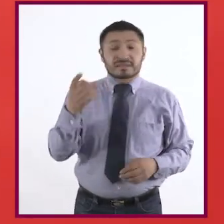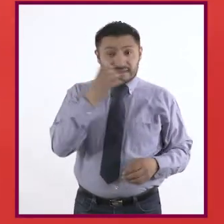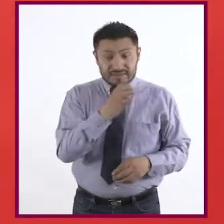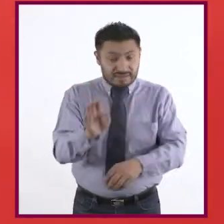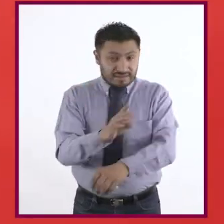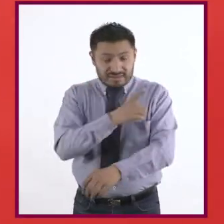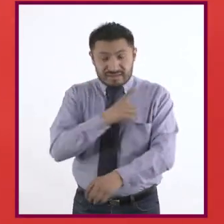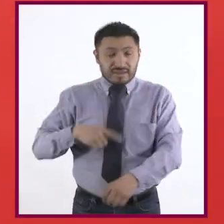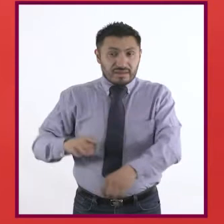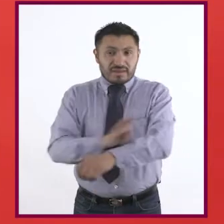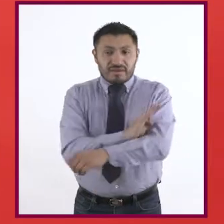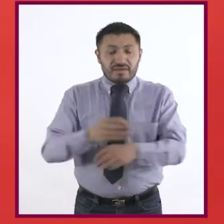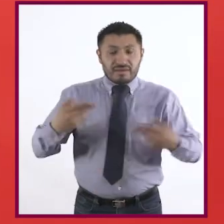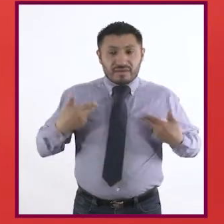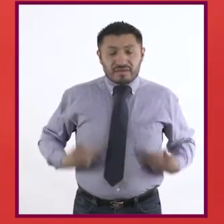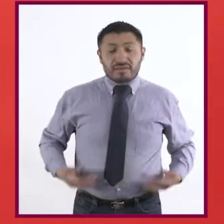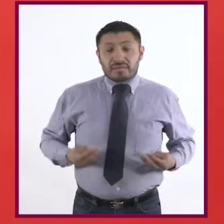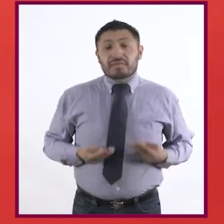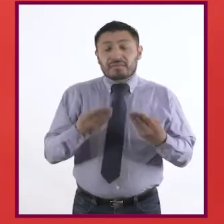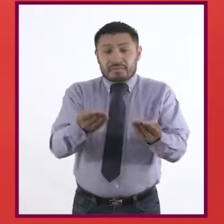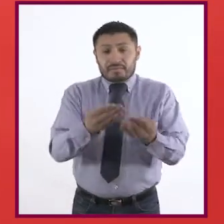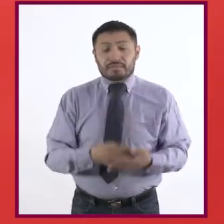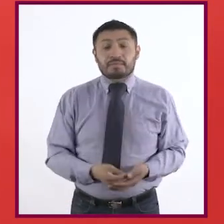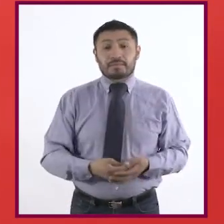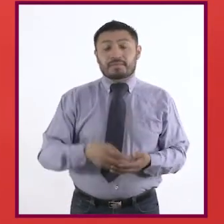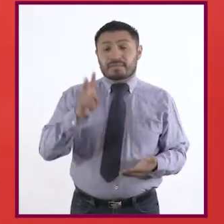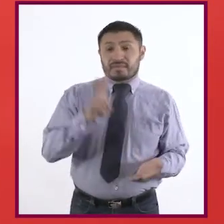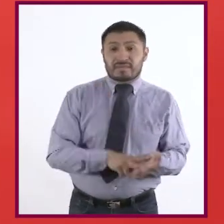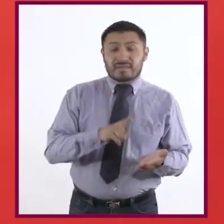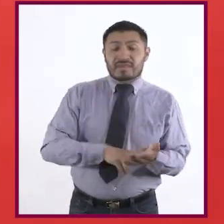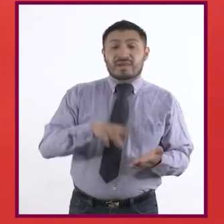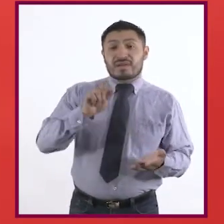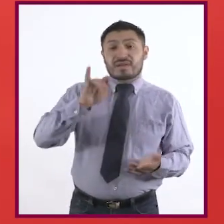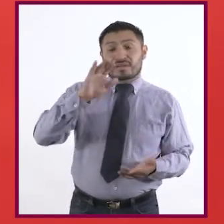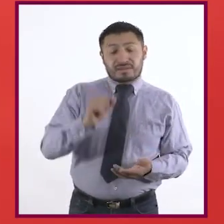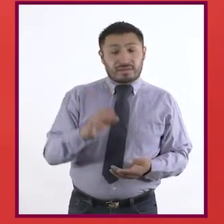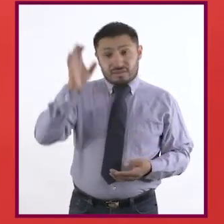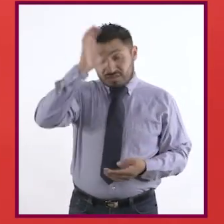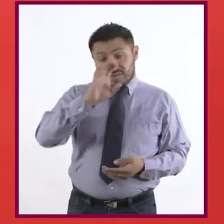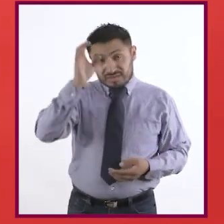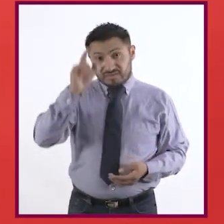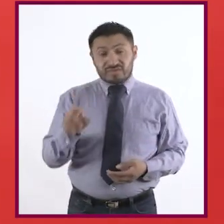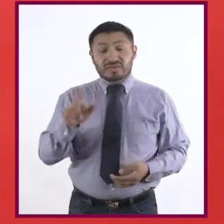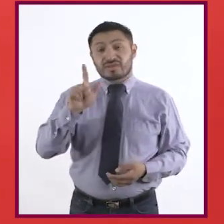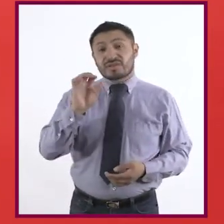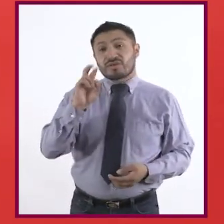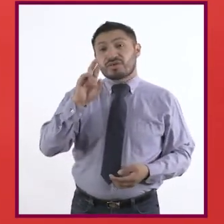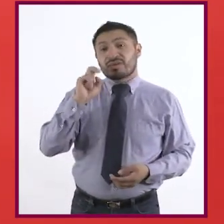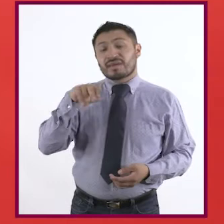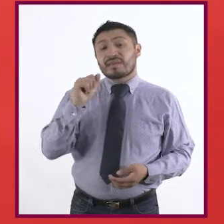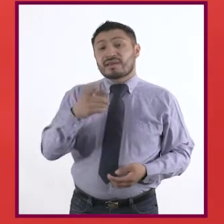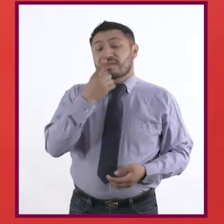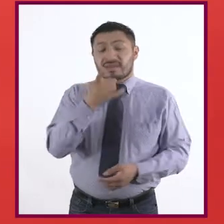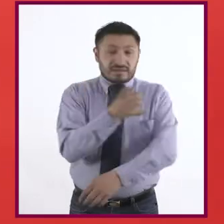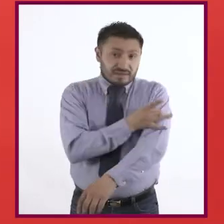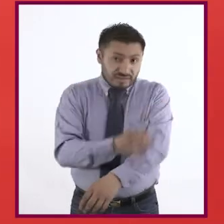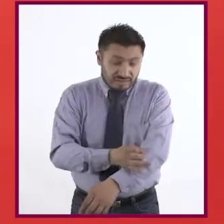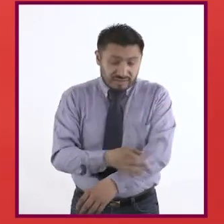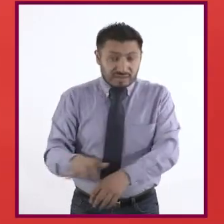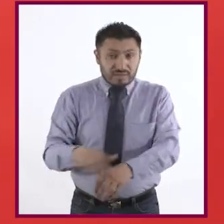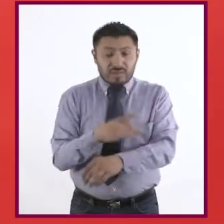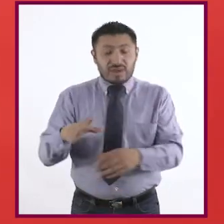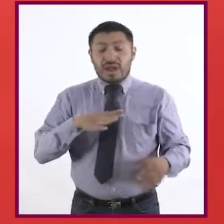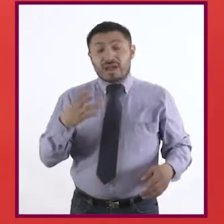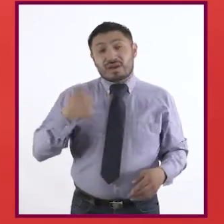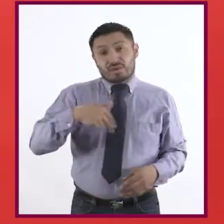la humanidad. Sobre el siguiente punto de los valores éticos en los científicos, Lorena resalta la honestidad, pues se